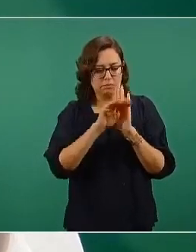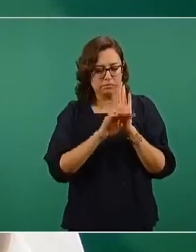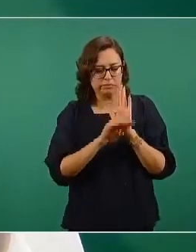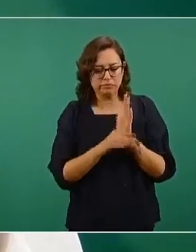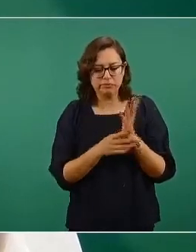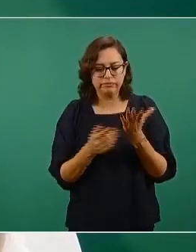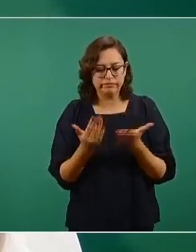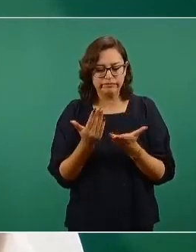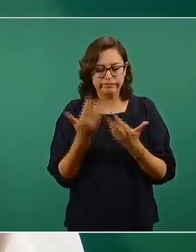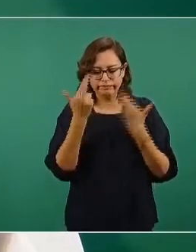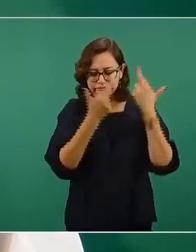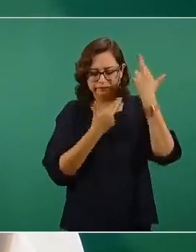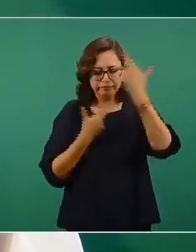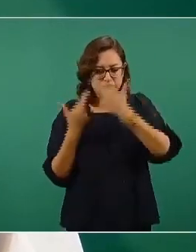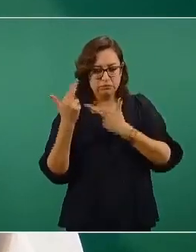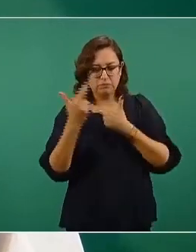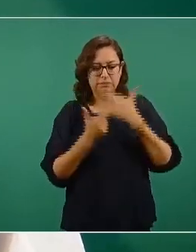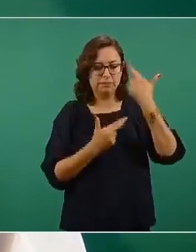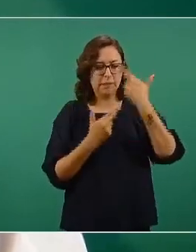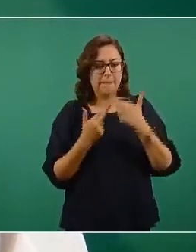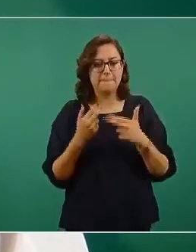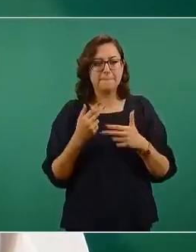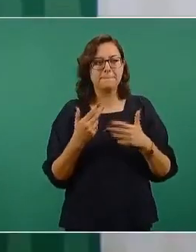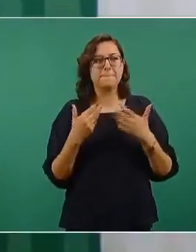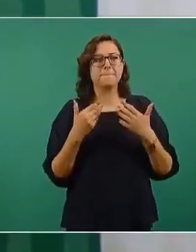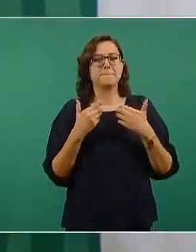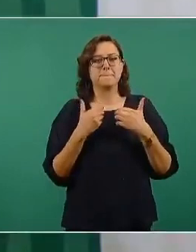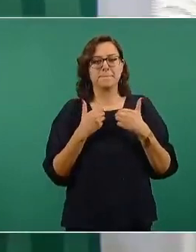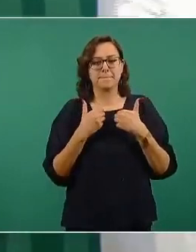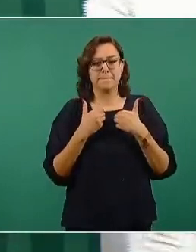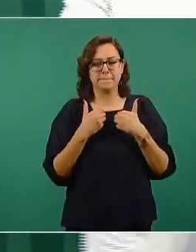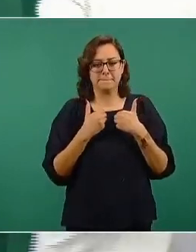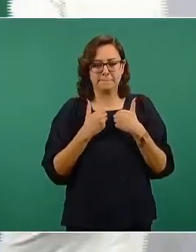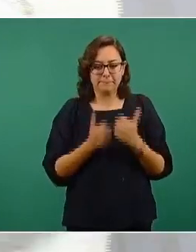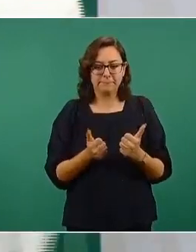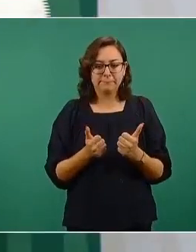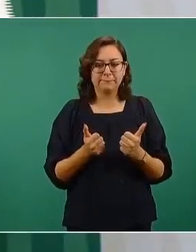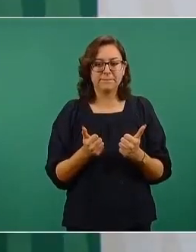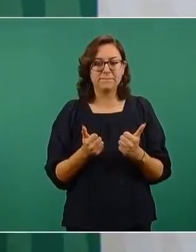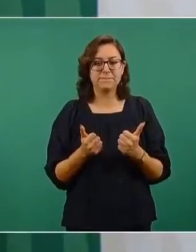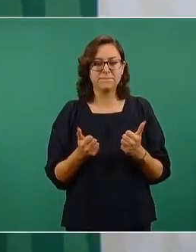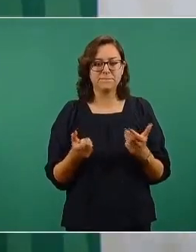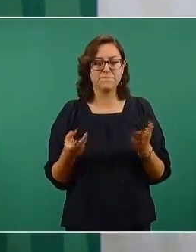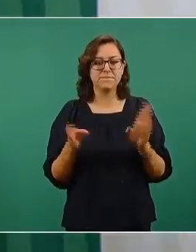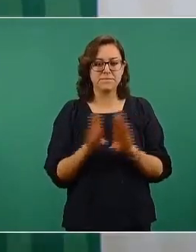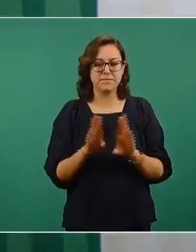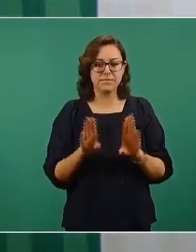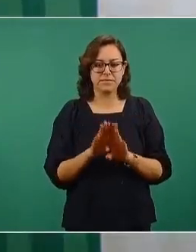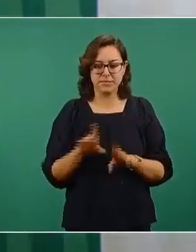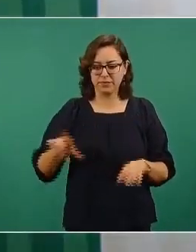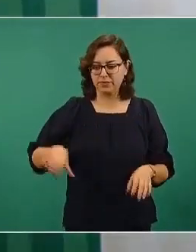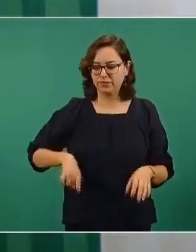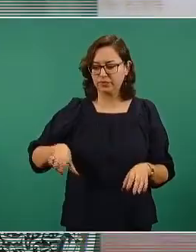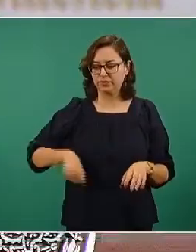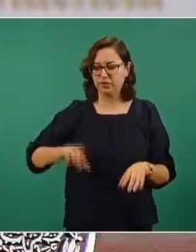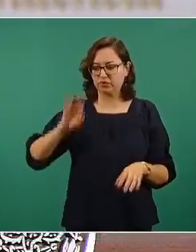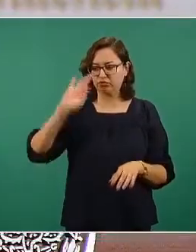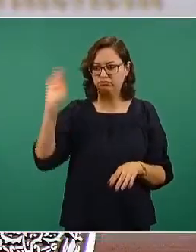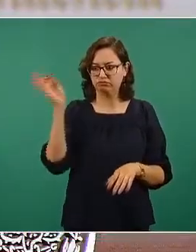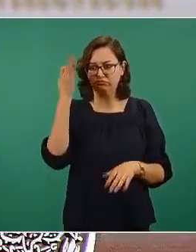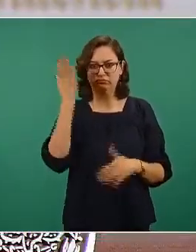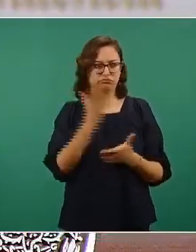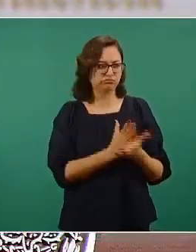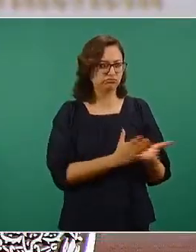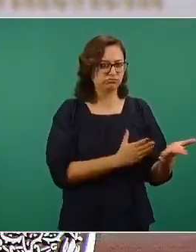pueden permitir tener obviamente una intervención como Estado mexicano en las